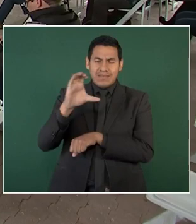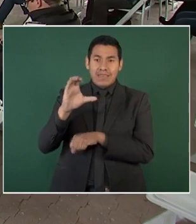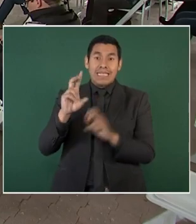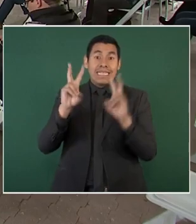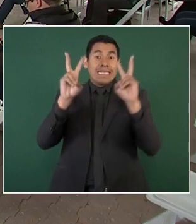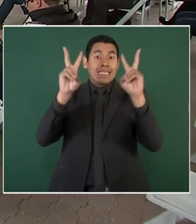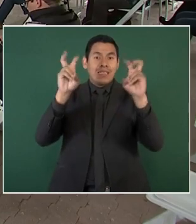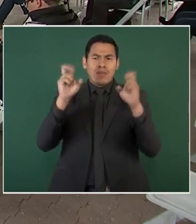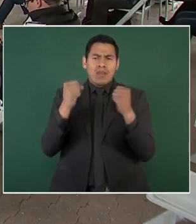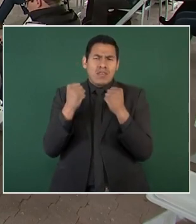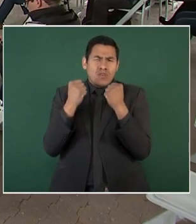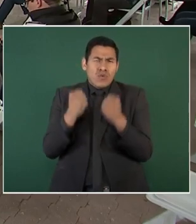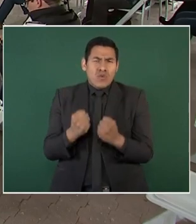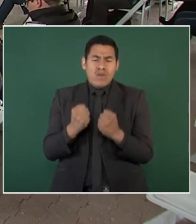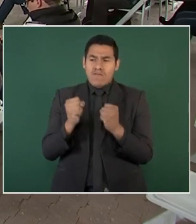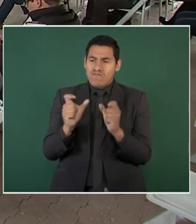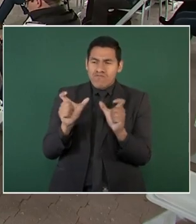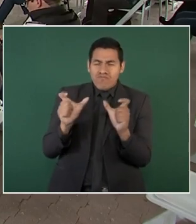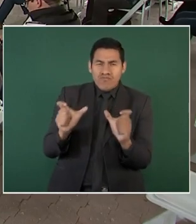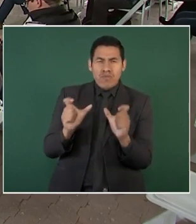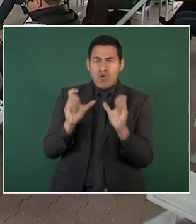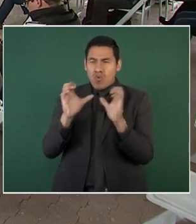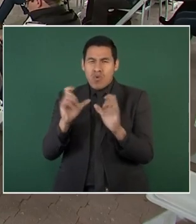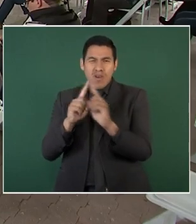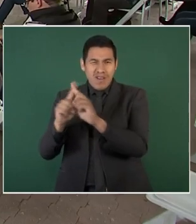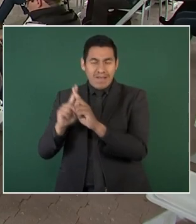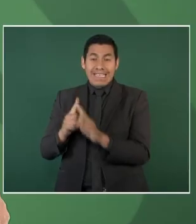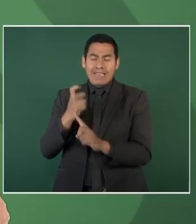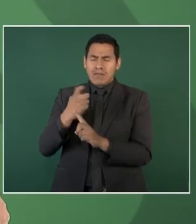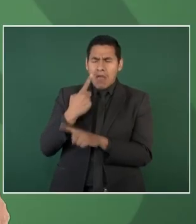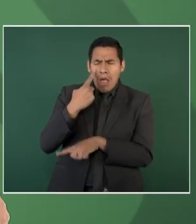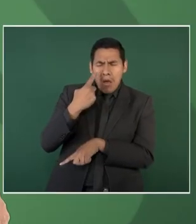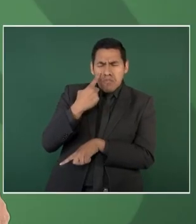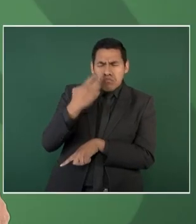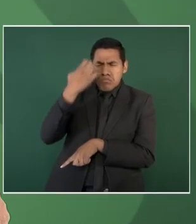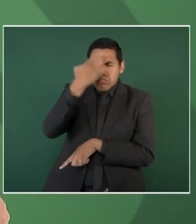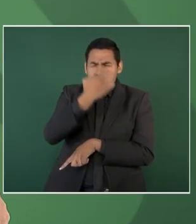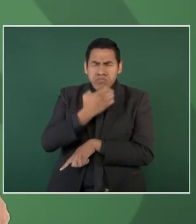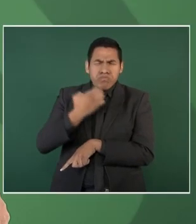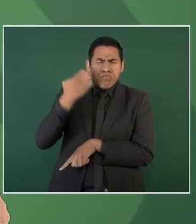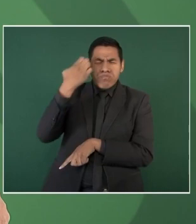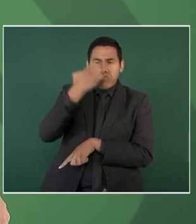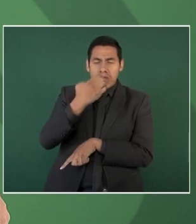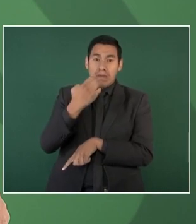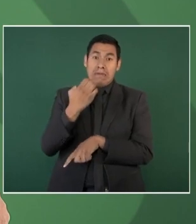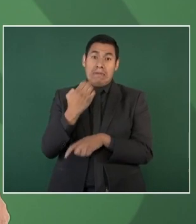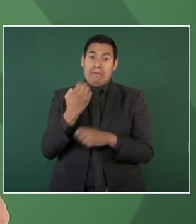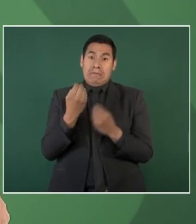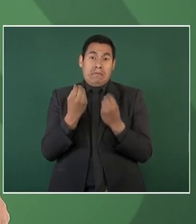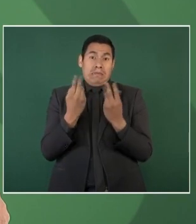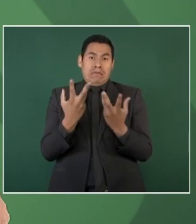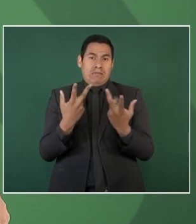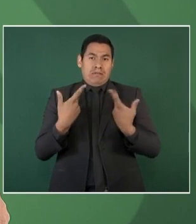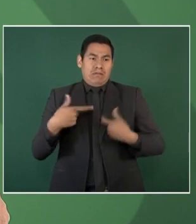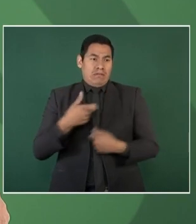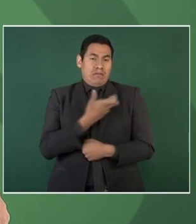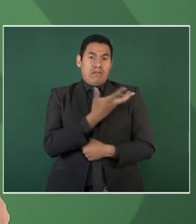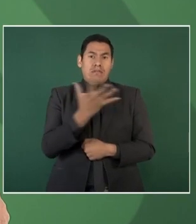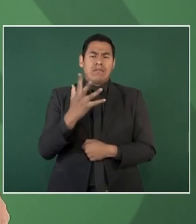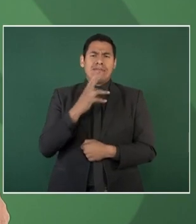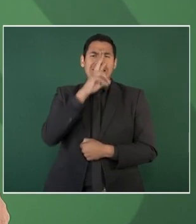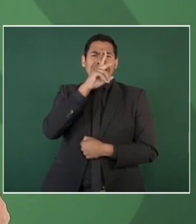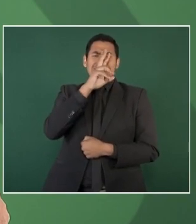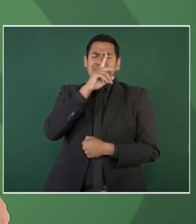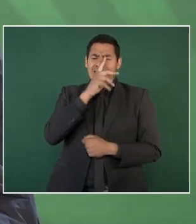el tema principal, el que más preocupa a la gente y también nos preocupa